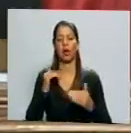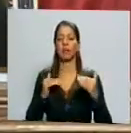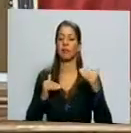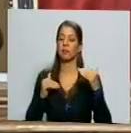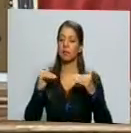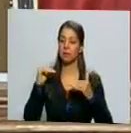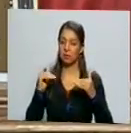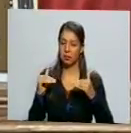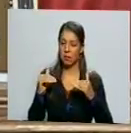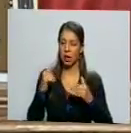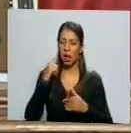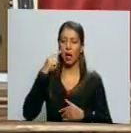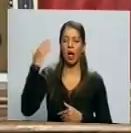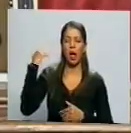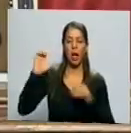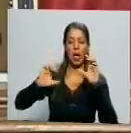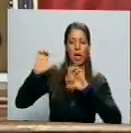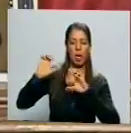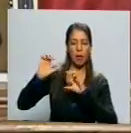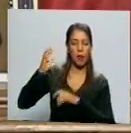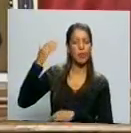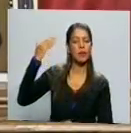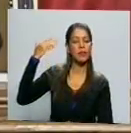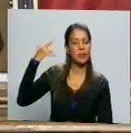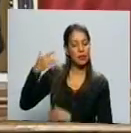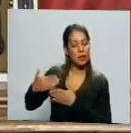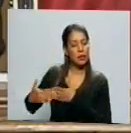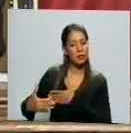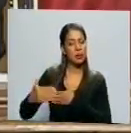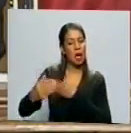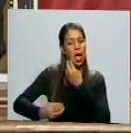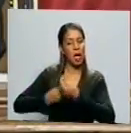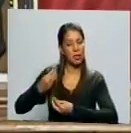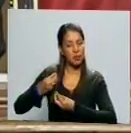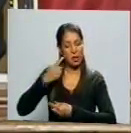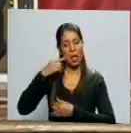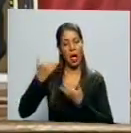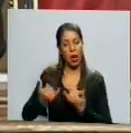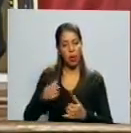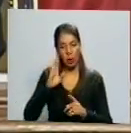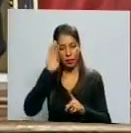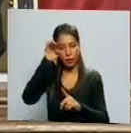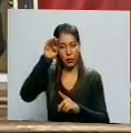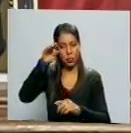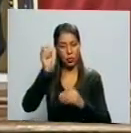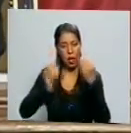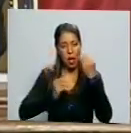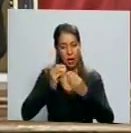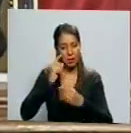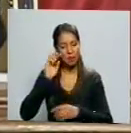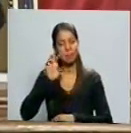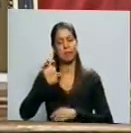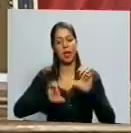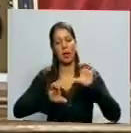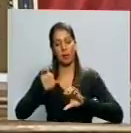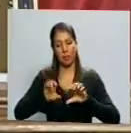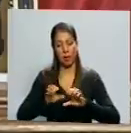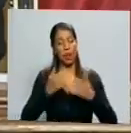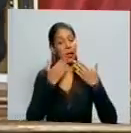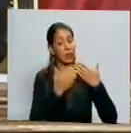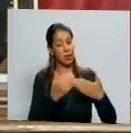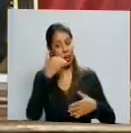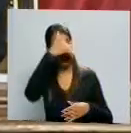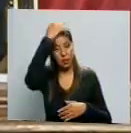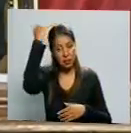está por hacerse, que es mucho más grande. Agradecemos al ministro, al procurador, no solamente por haber venido, sino por haber escuchado